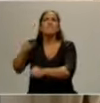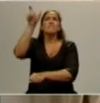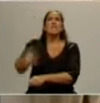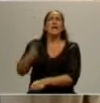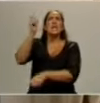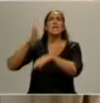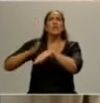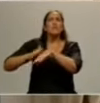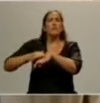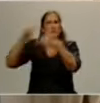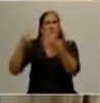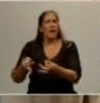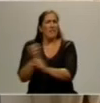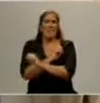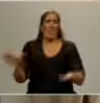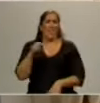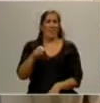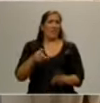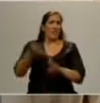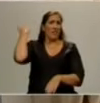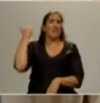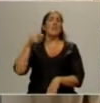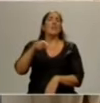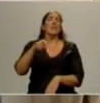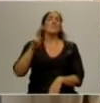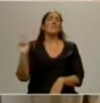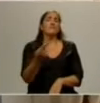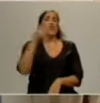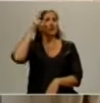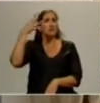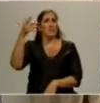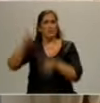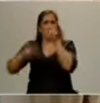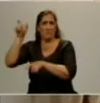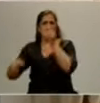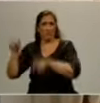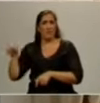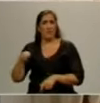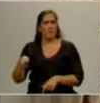móviles, fundamentalmente, de aquel terrible atentado que cobró 85 vidas.